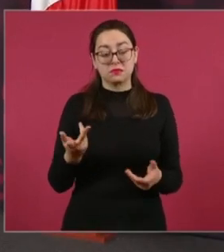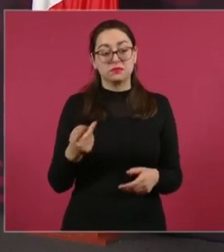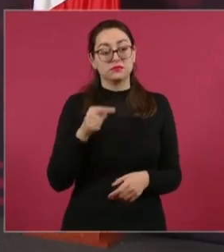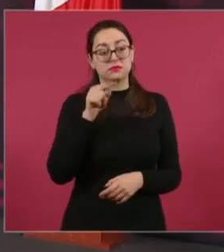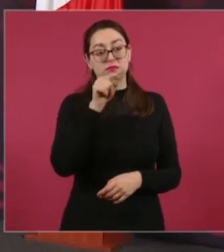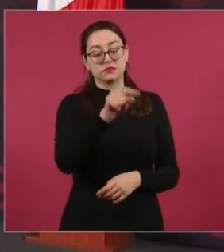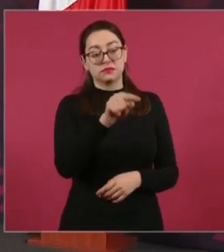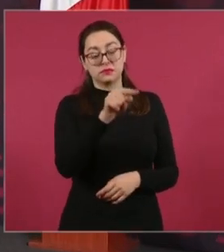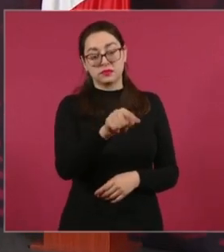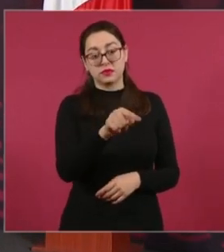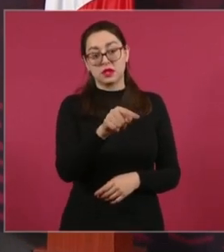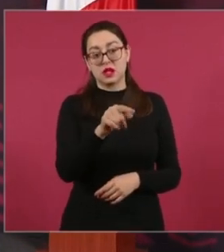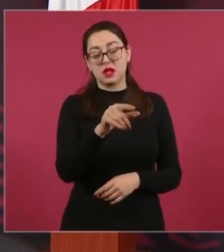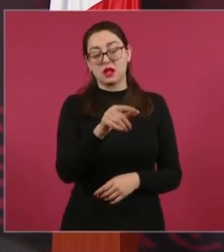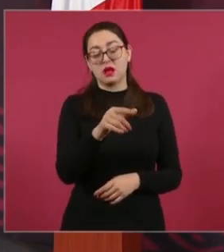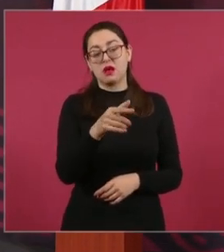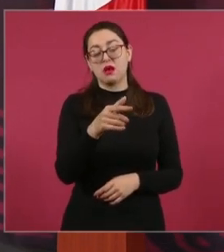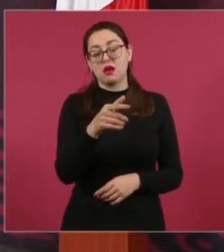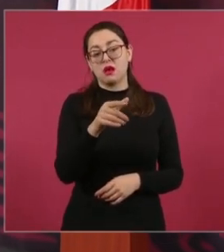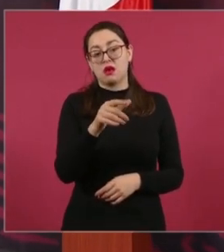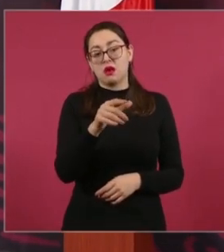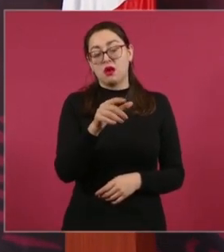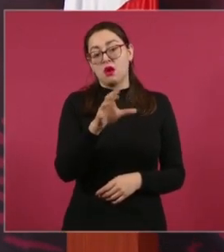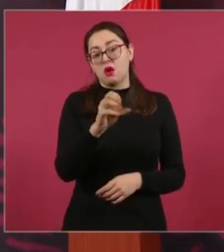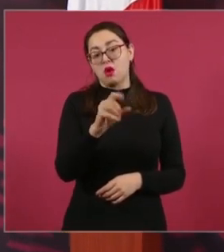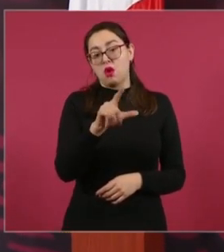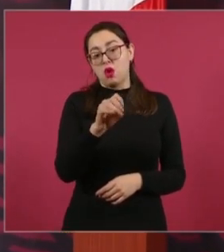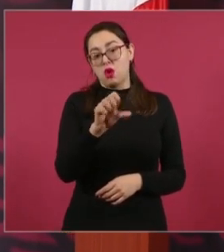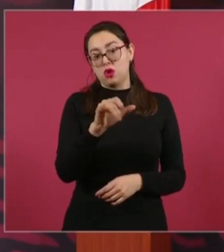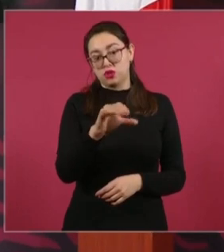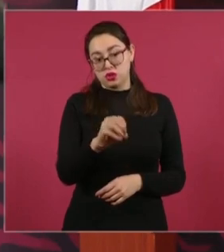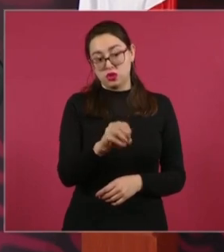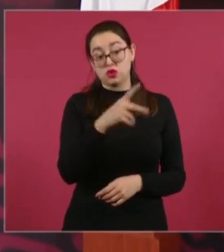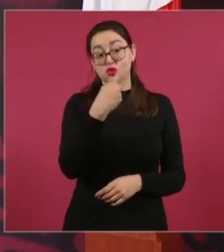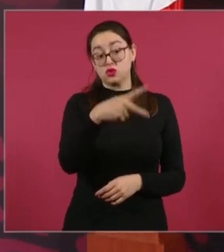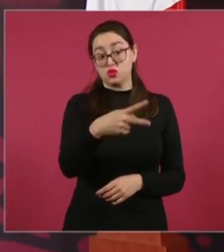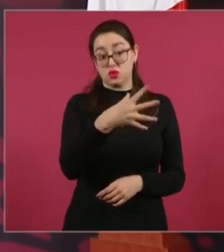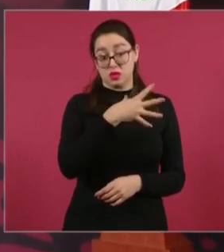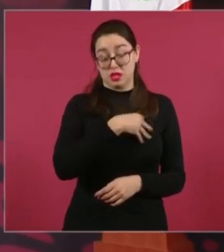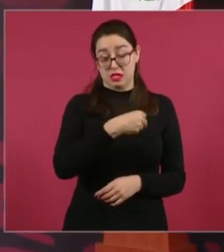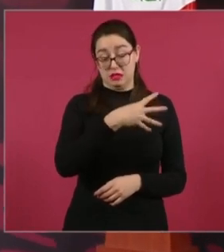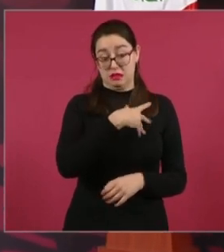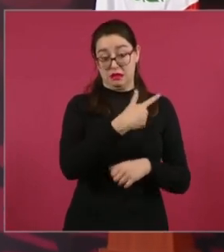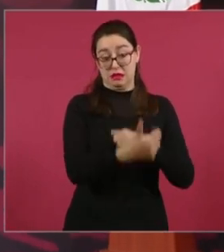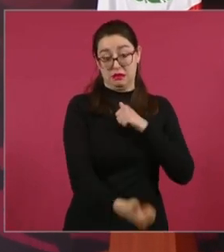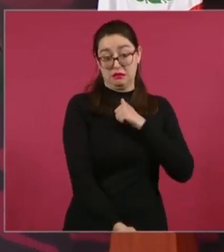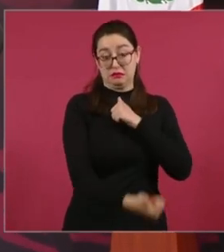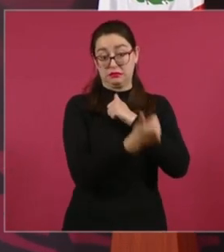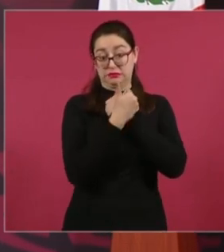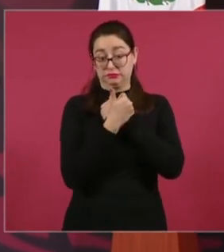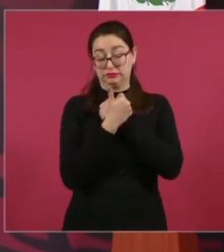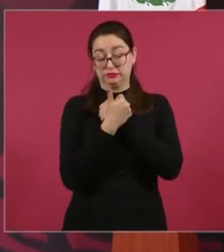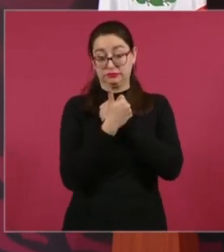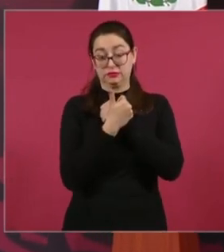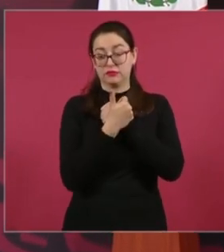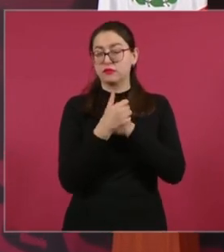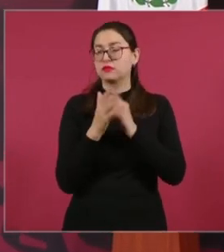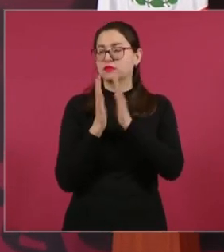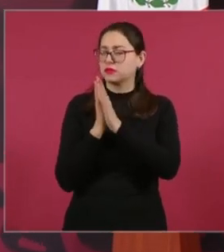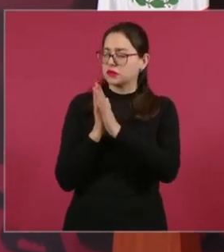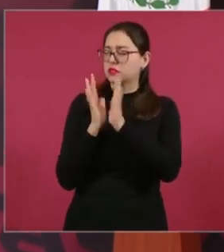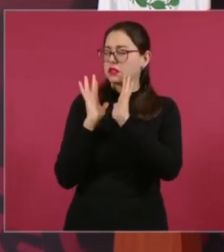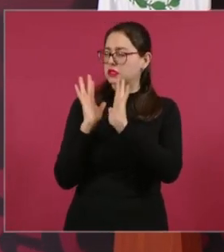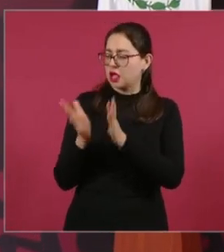licenciado Colosio me está pidiendo, ustedes me iban a preguntar